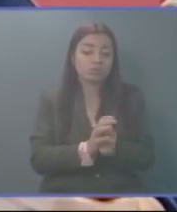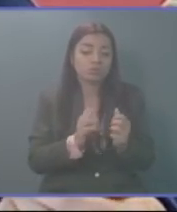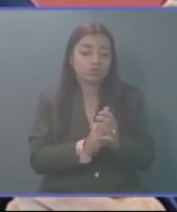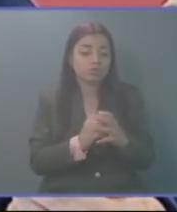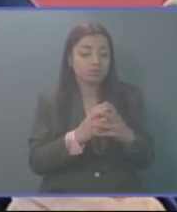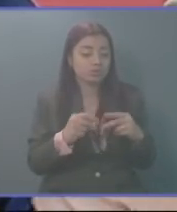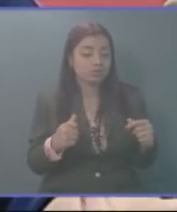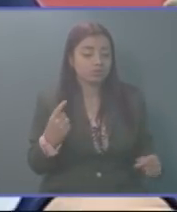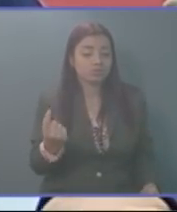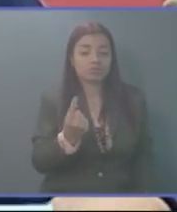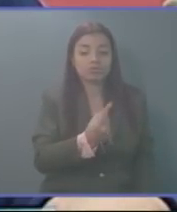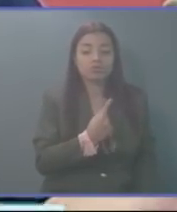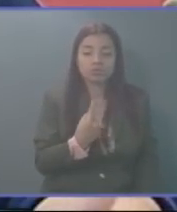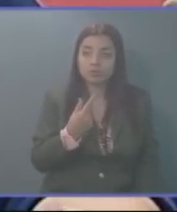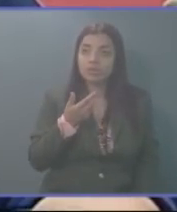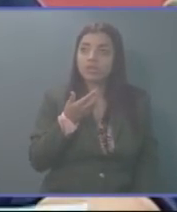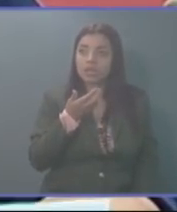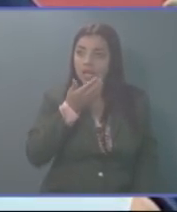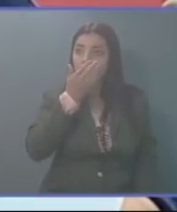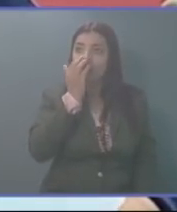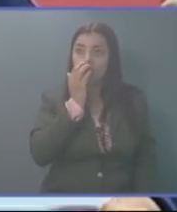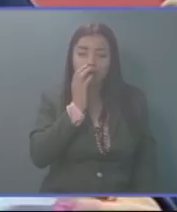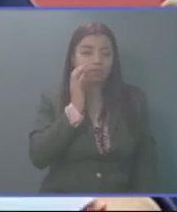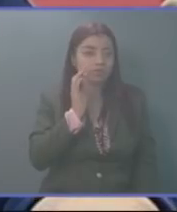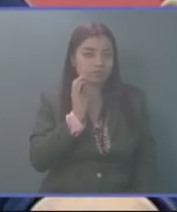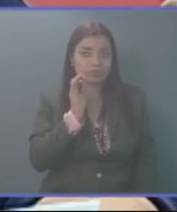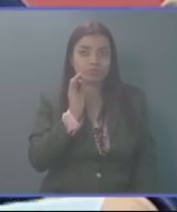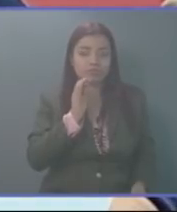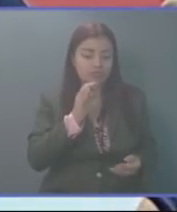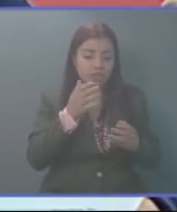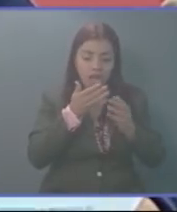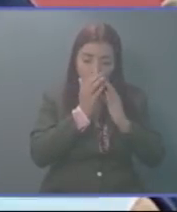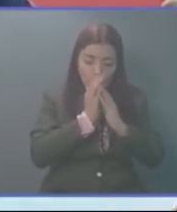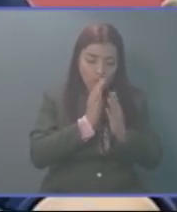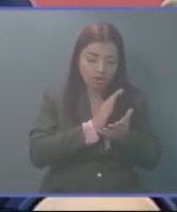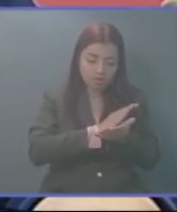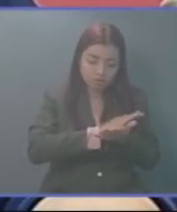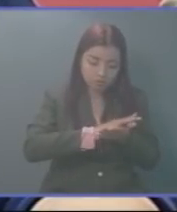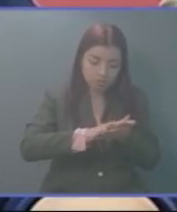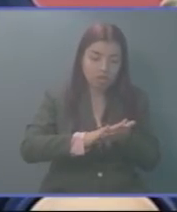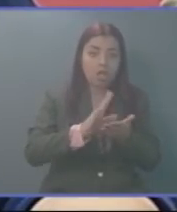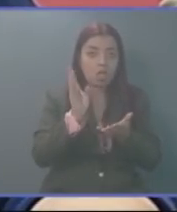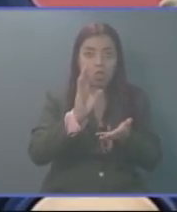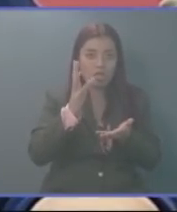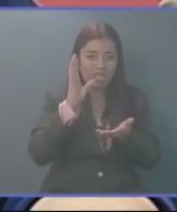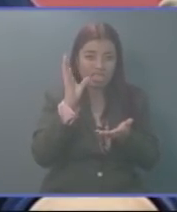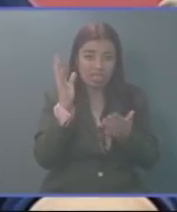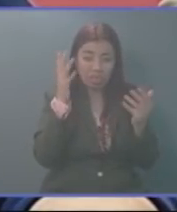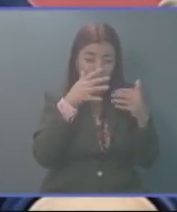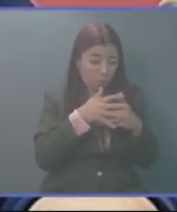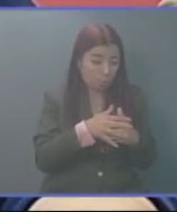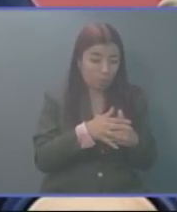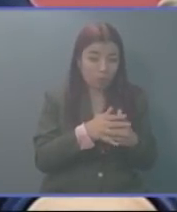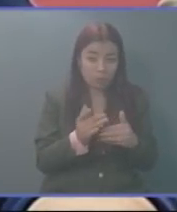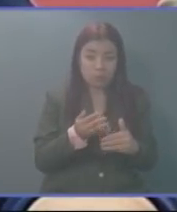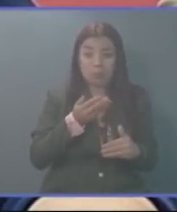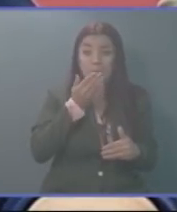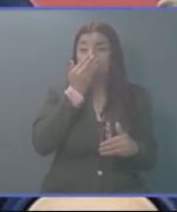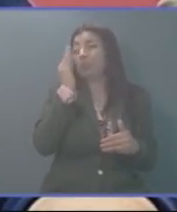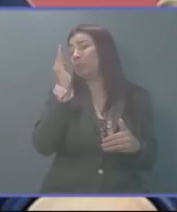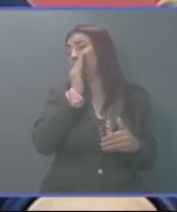pudieran beber agua que no tuviera ni el color, ni el olor, ni el sabor que la